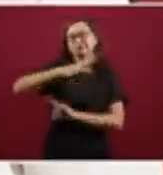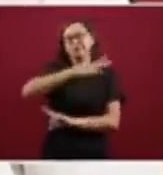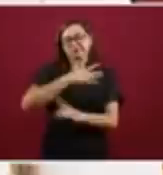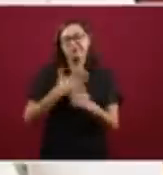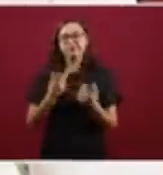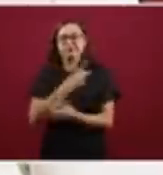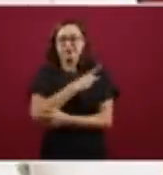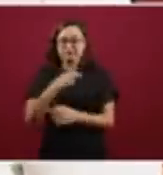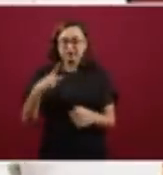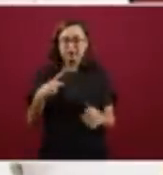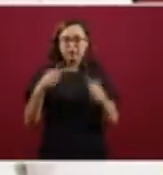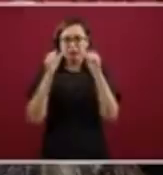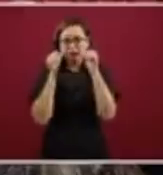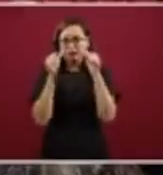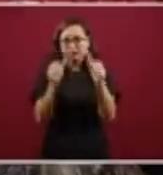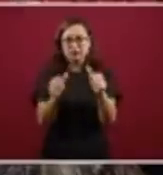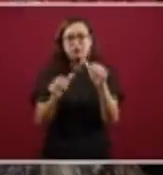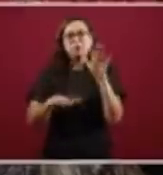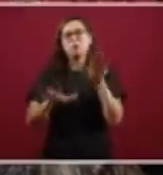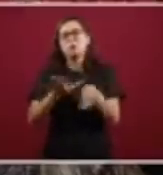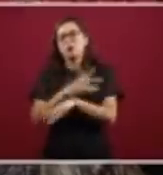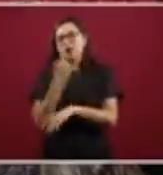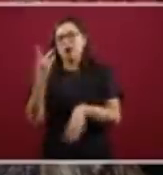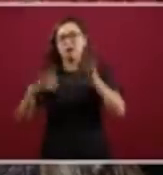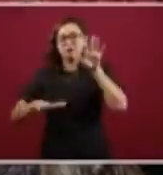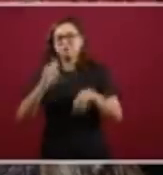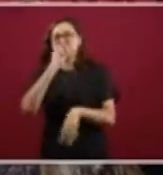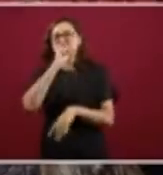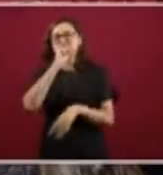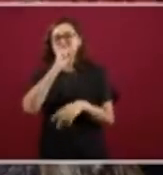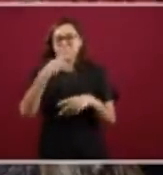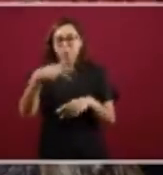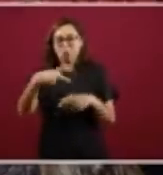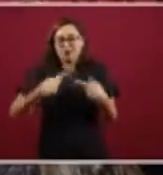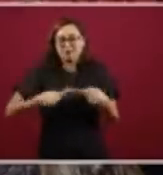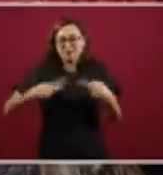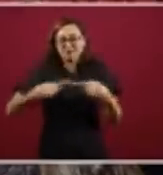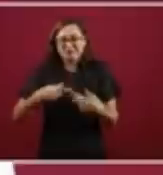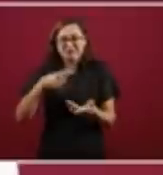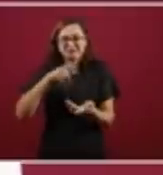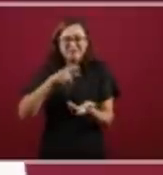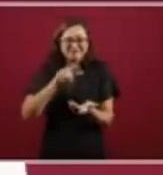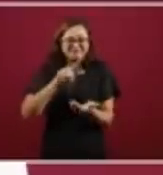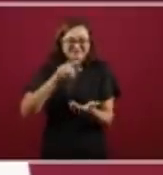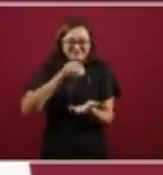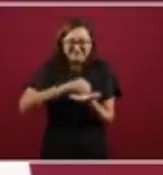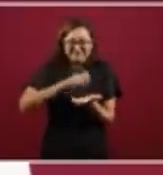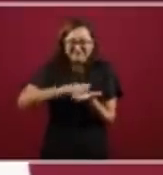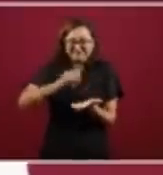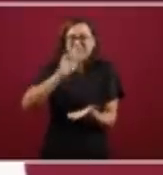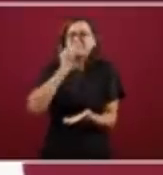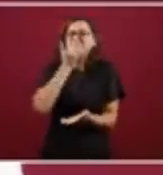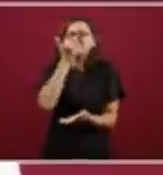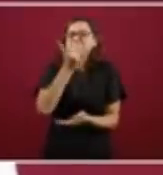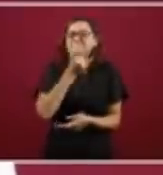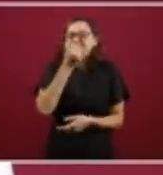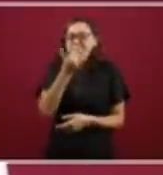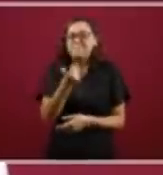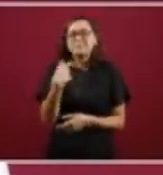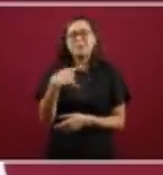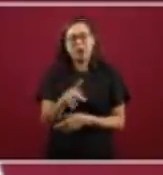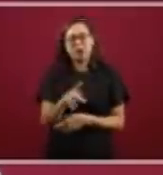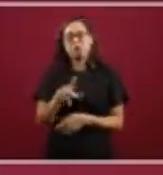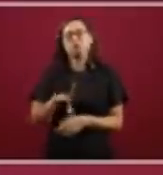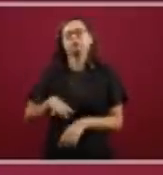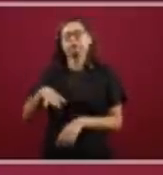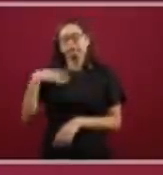y que complican sus datos. Pero por otro lado, tenemos, insisto, todo este esfuerzo